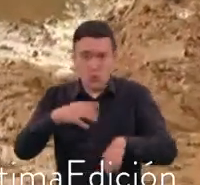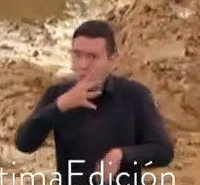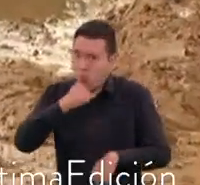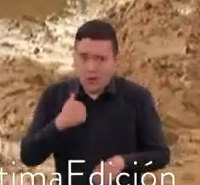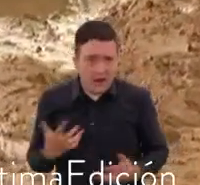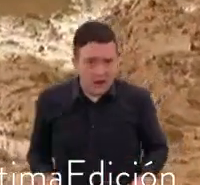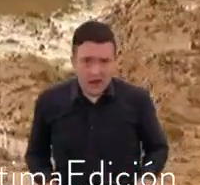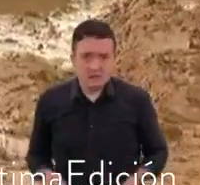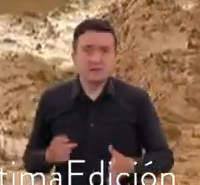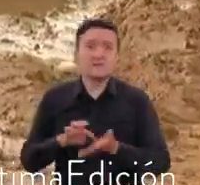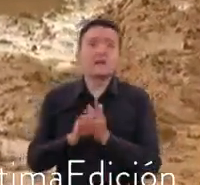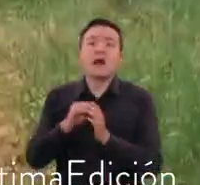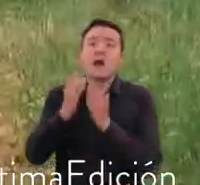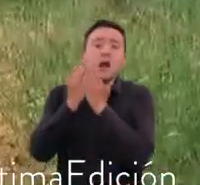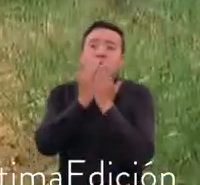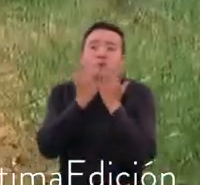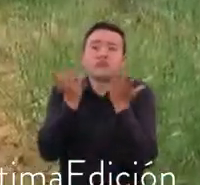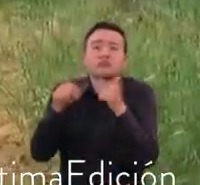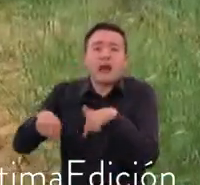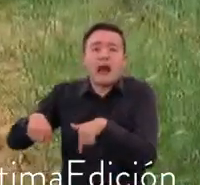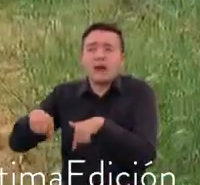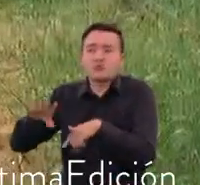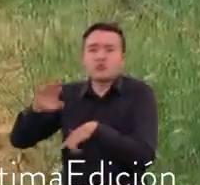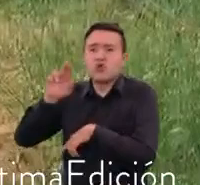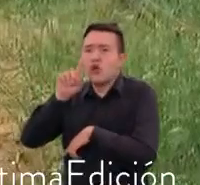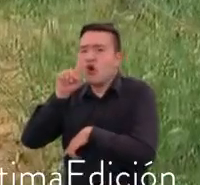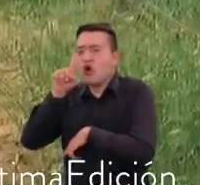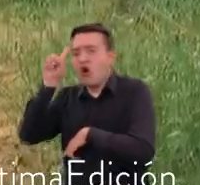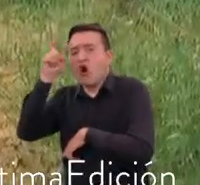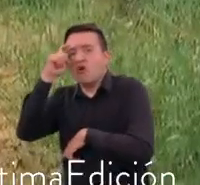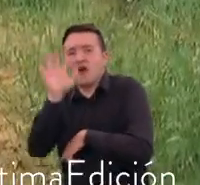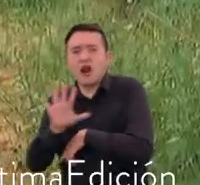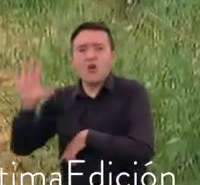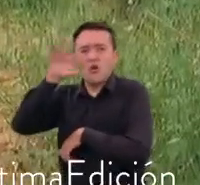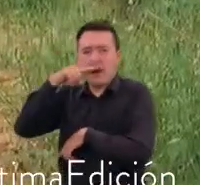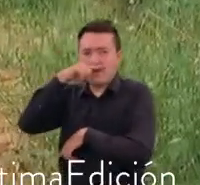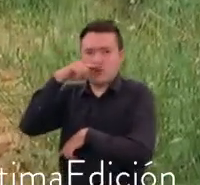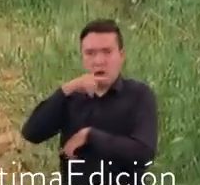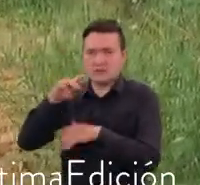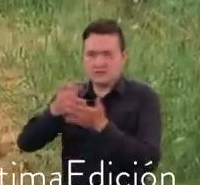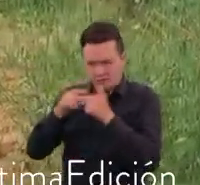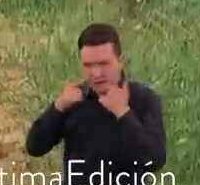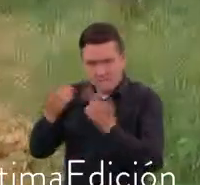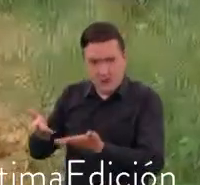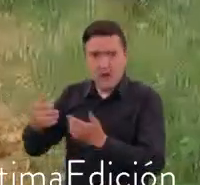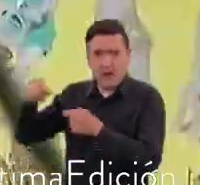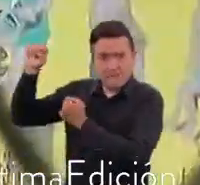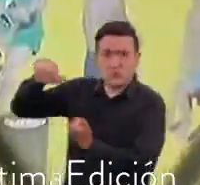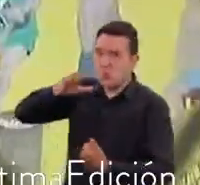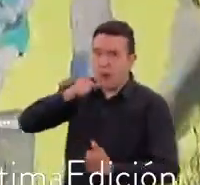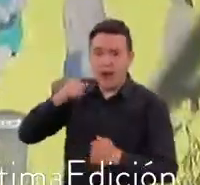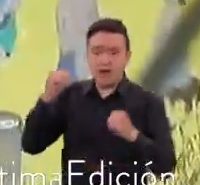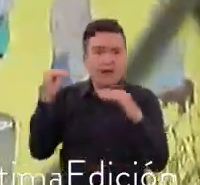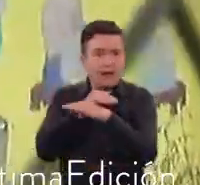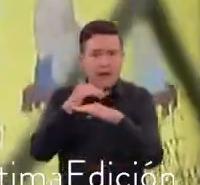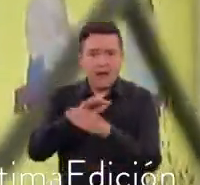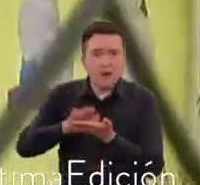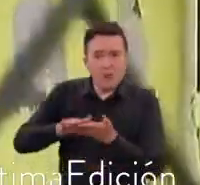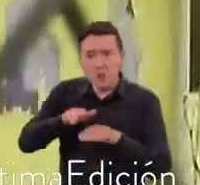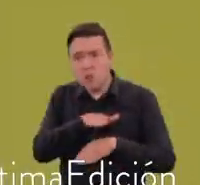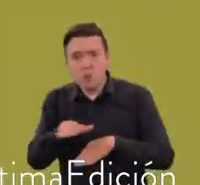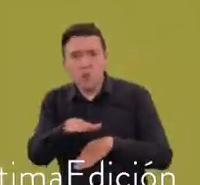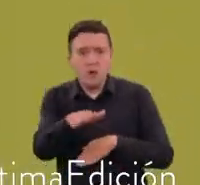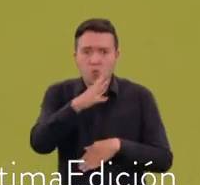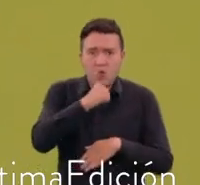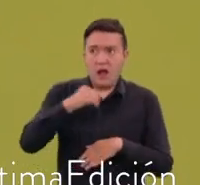dependemos de la ocasión de la amazonas y en el caso de inversiones con buen ver aquí no hay inversión es mala carretera ma la pista así en el